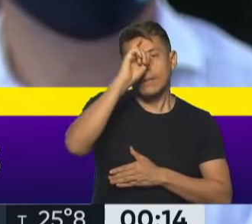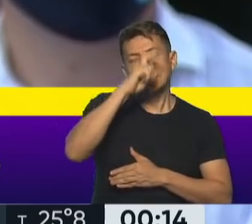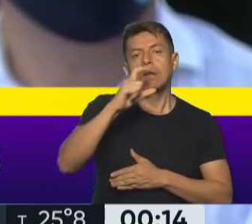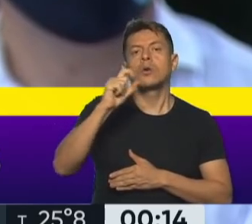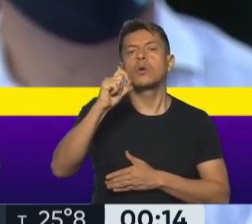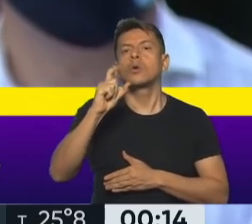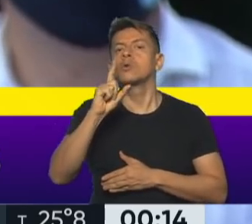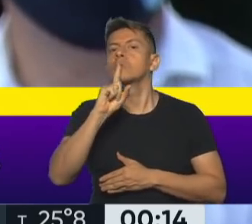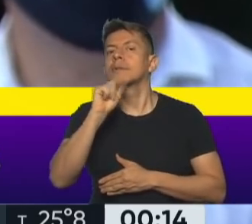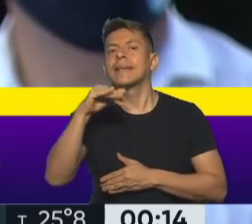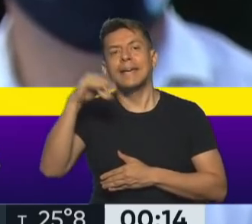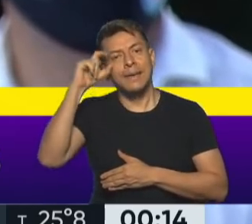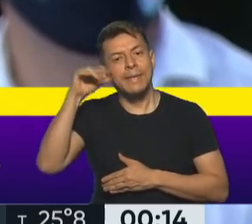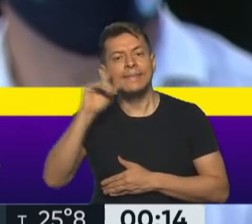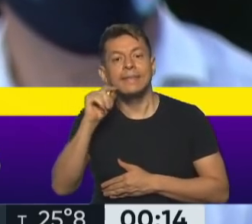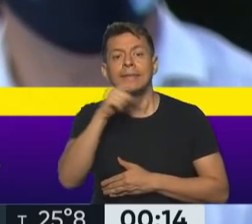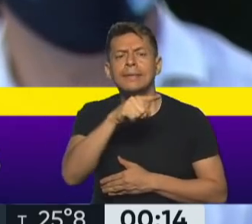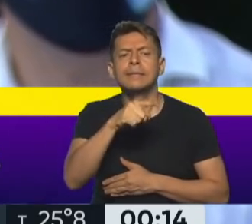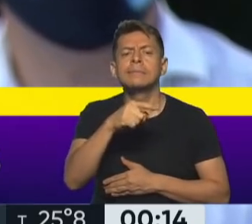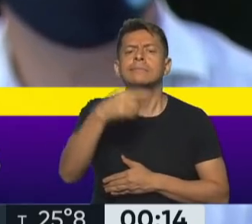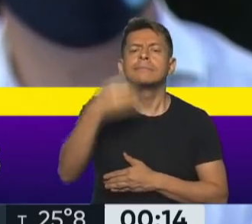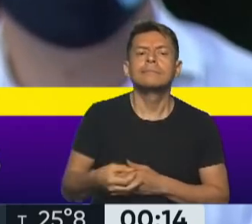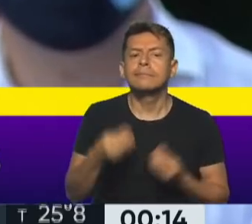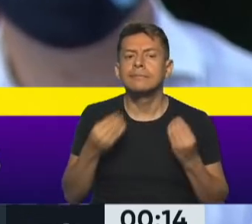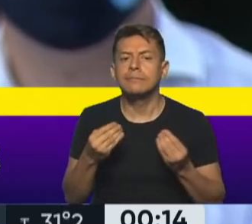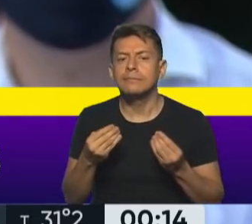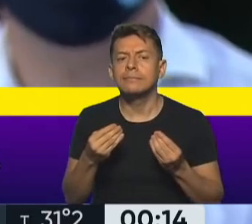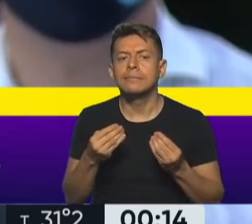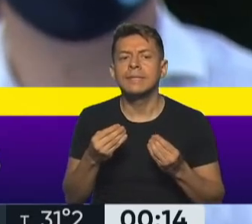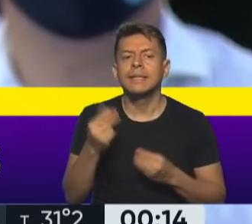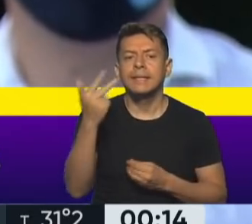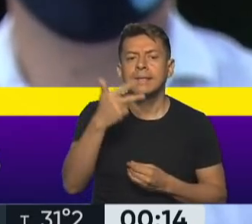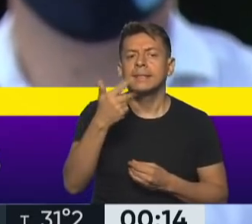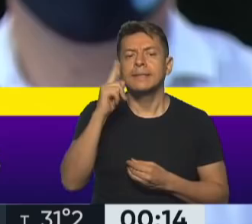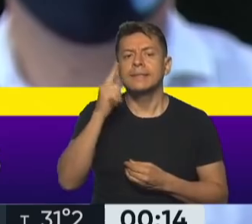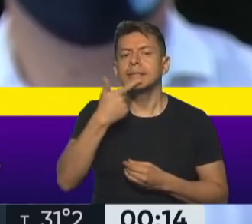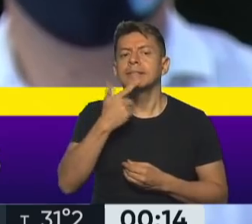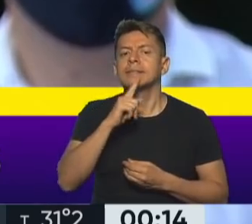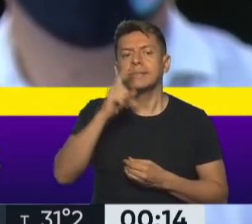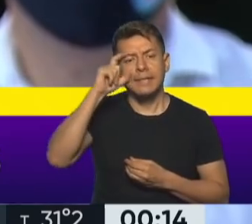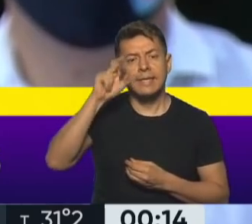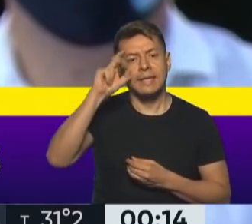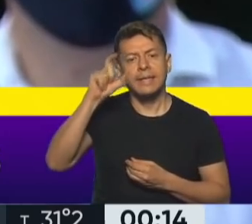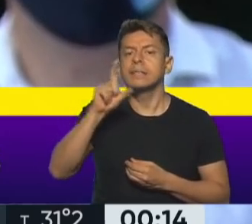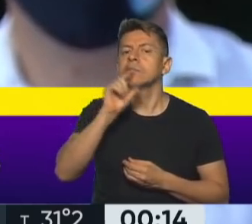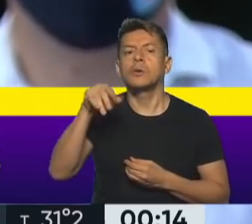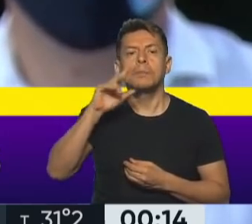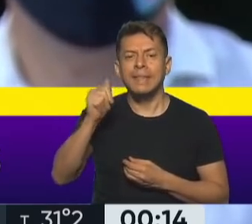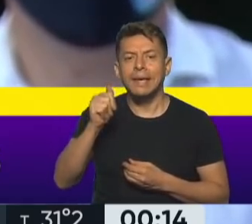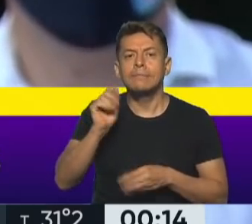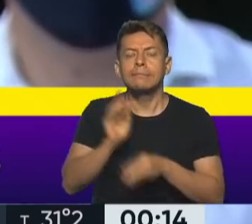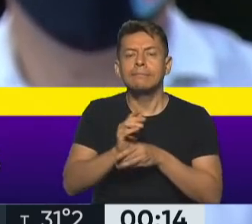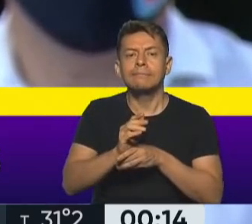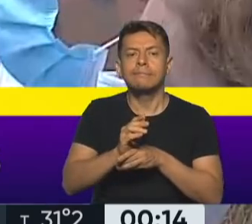Otamendi. Concretamente, a la vicepresidenta le van a realizar una histerectomía, es decir, un vaciamiento del